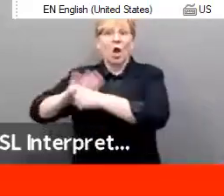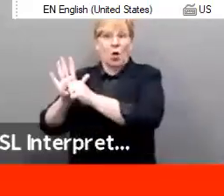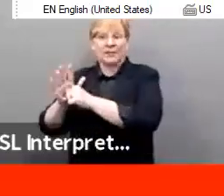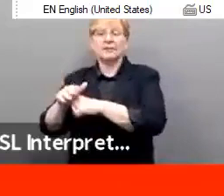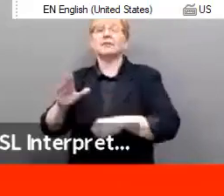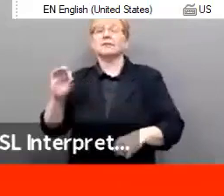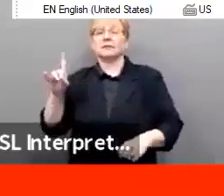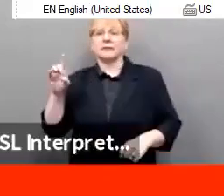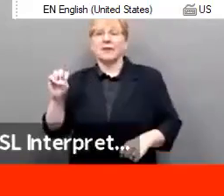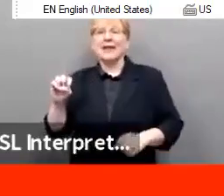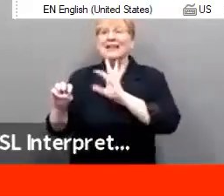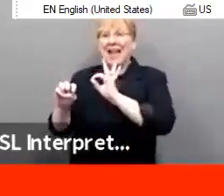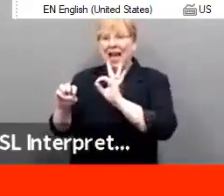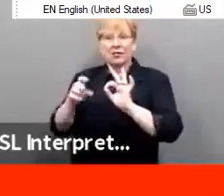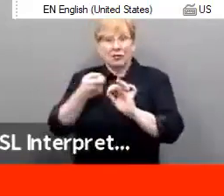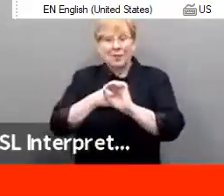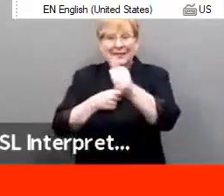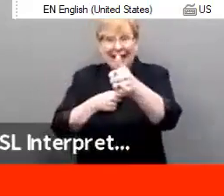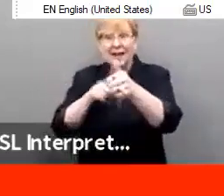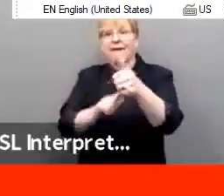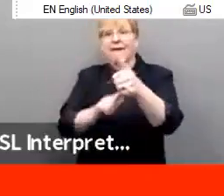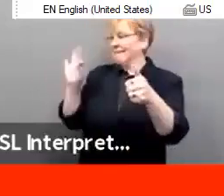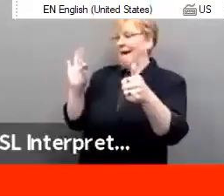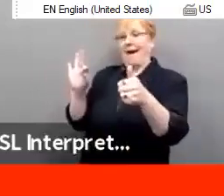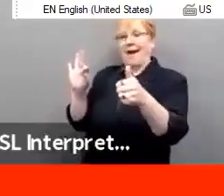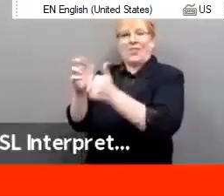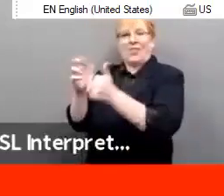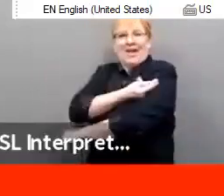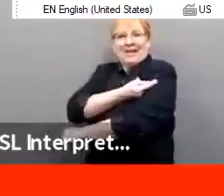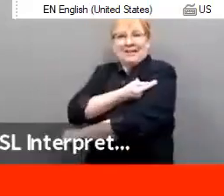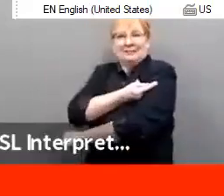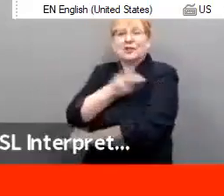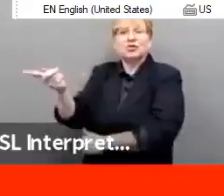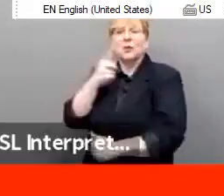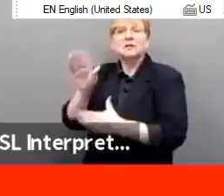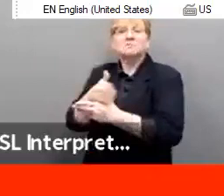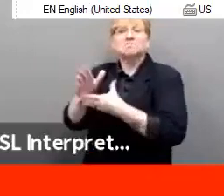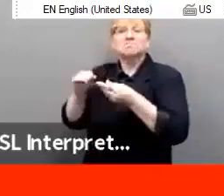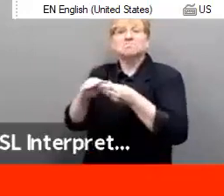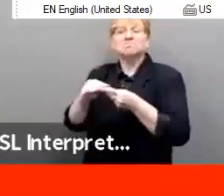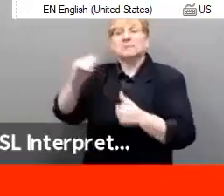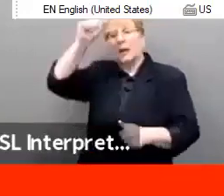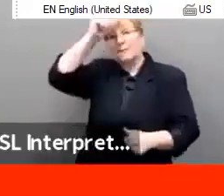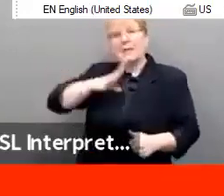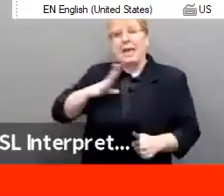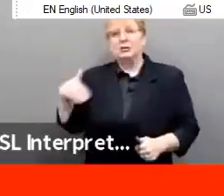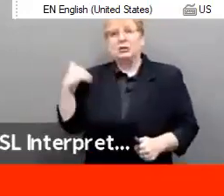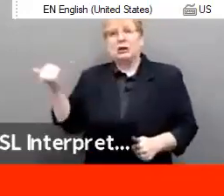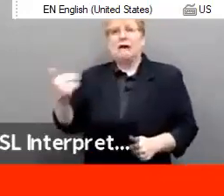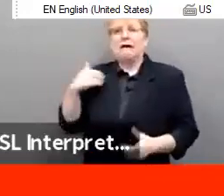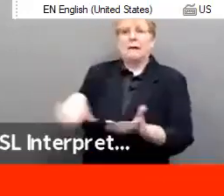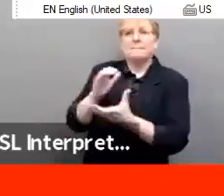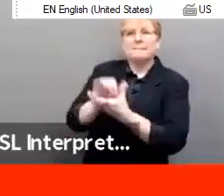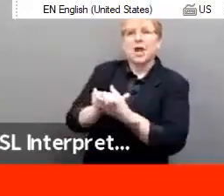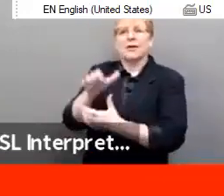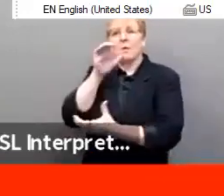entre personas no vacunadas. Yo hablo con mis amigos de los especialistas de la unidad de cuidados intensivos. Una